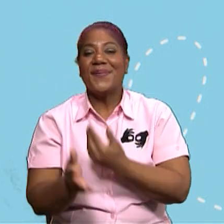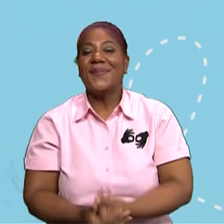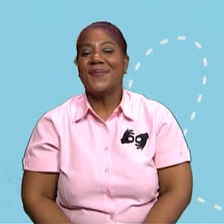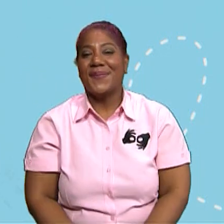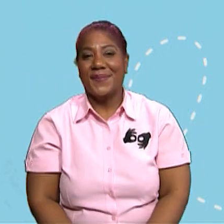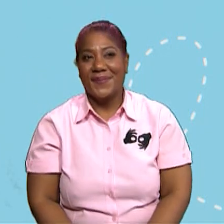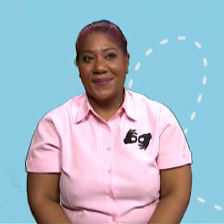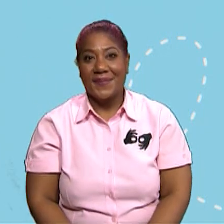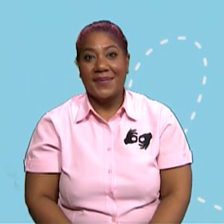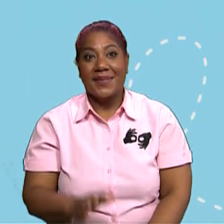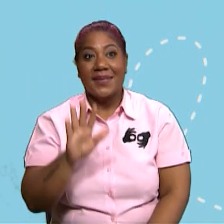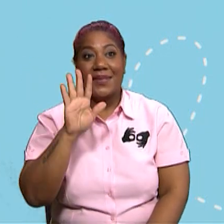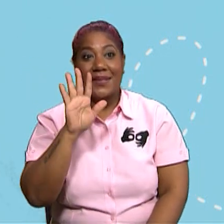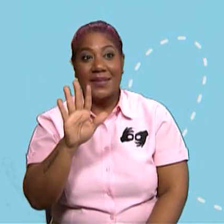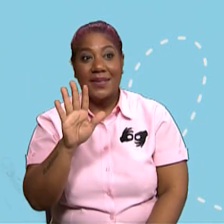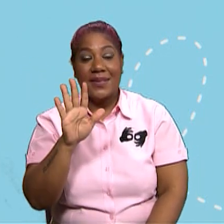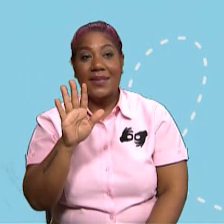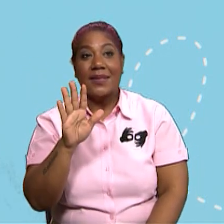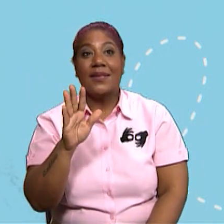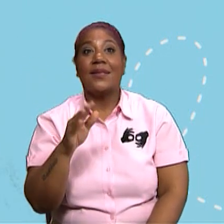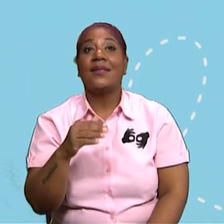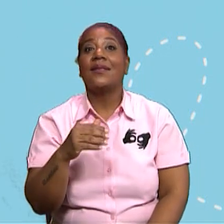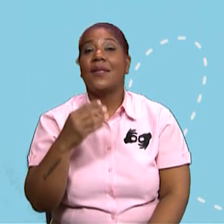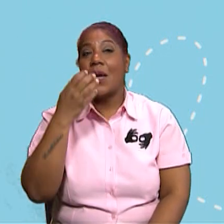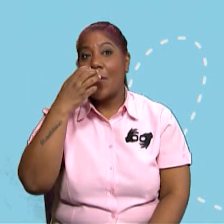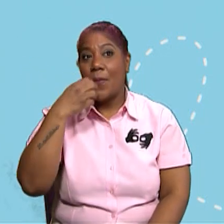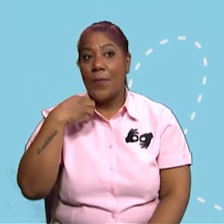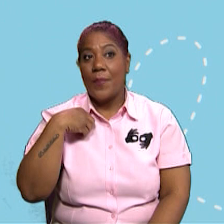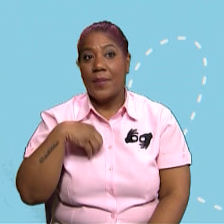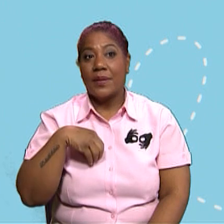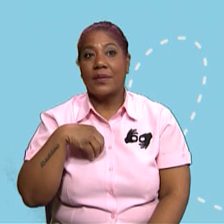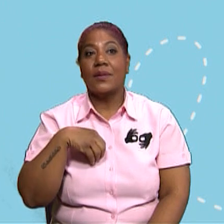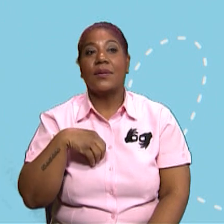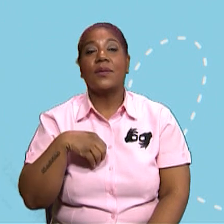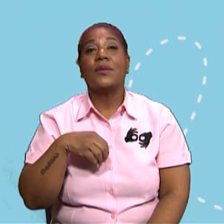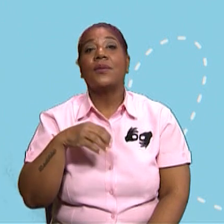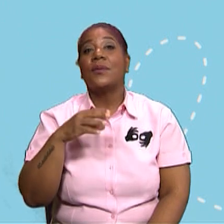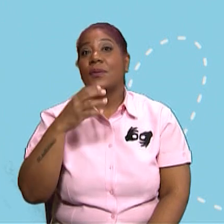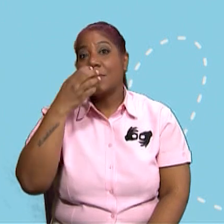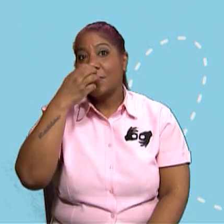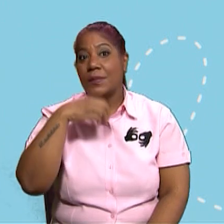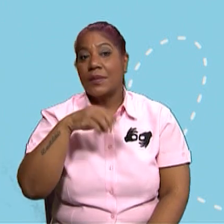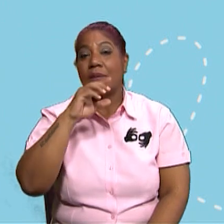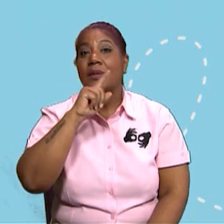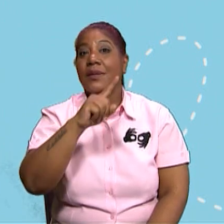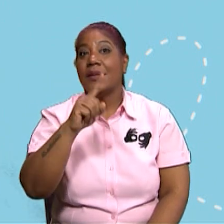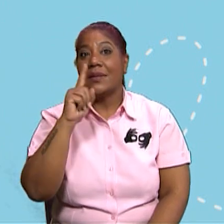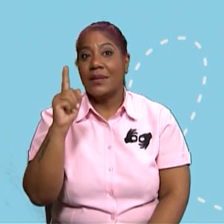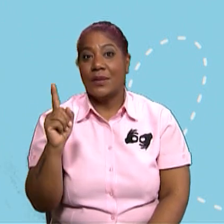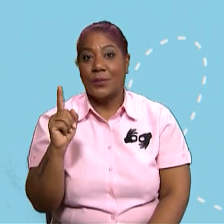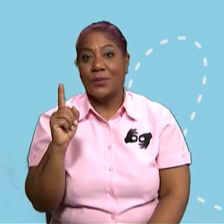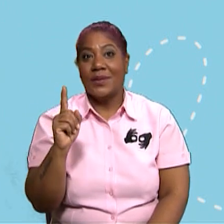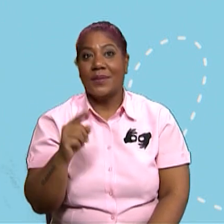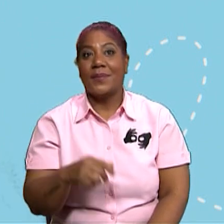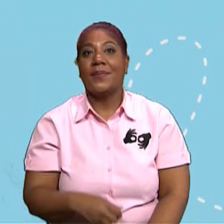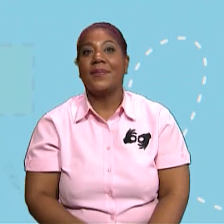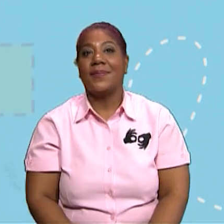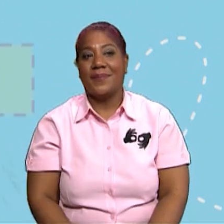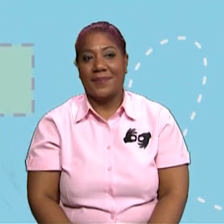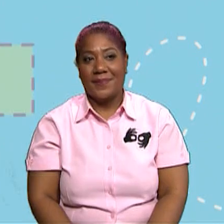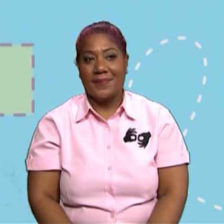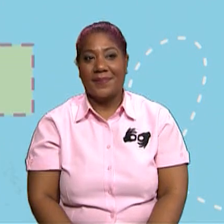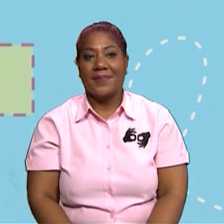para Antonio, 5 mangos para Carlos, 5 mangos para Julia y 5 mangos para Ana. Muy